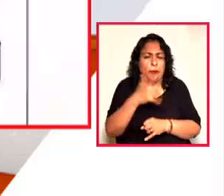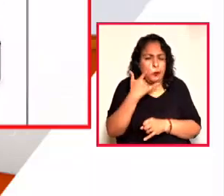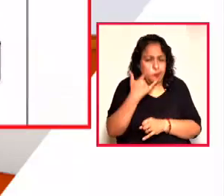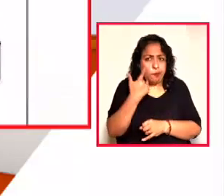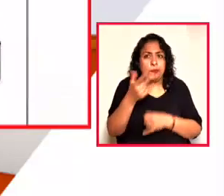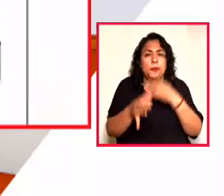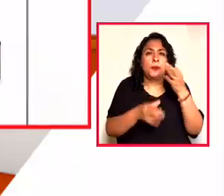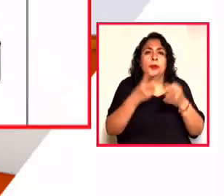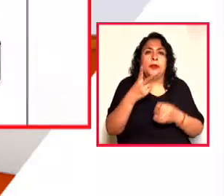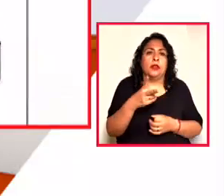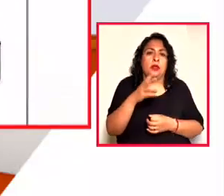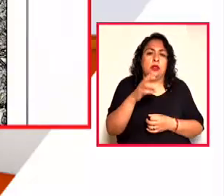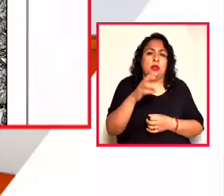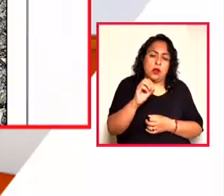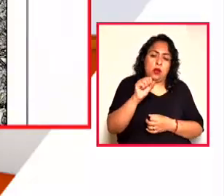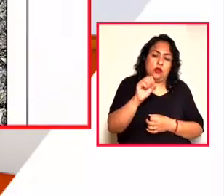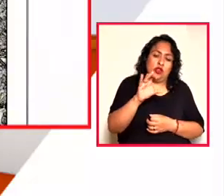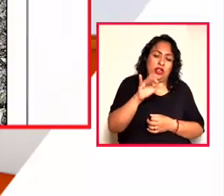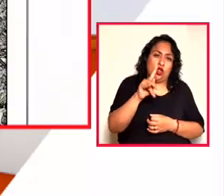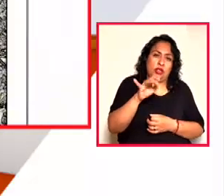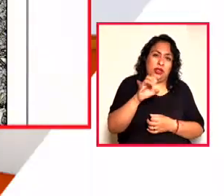Noticias 22, Óscar Cortés.